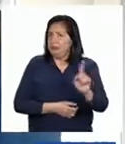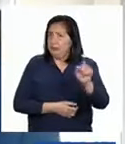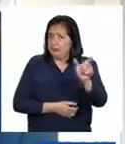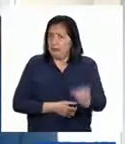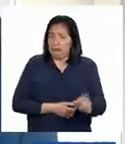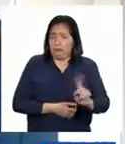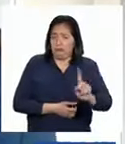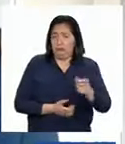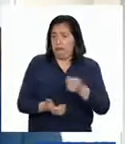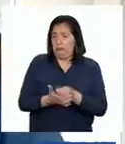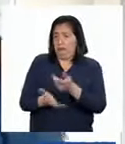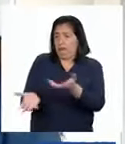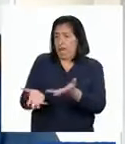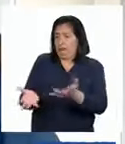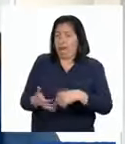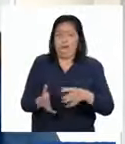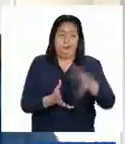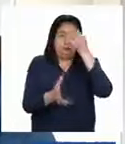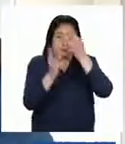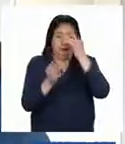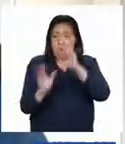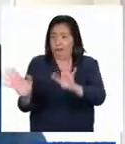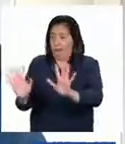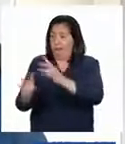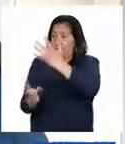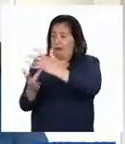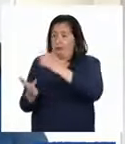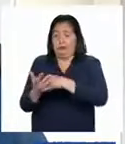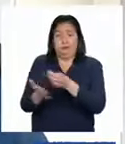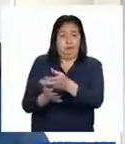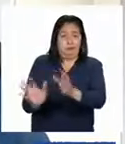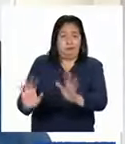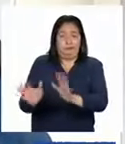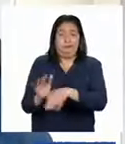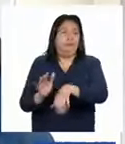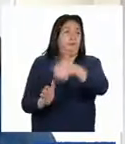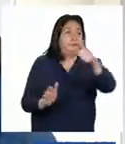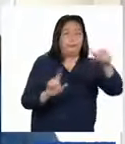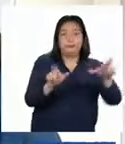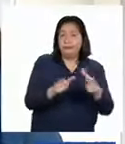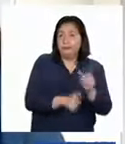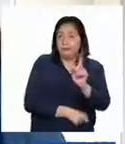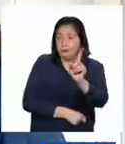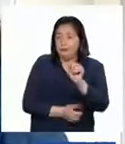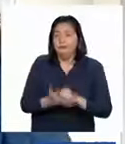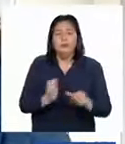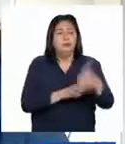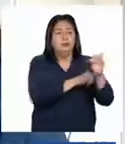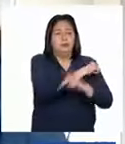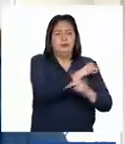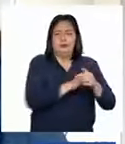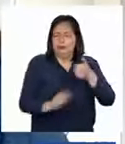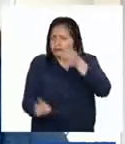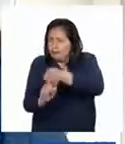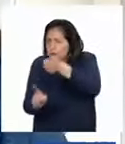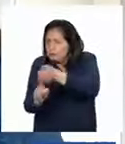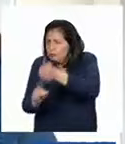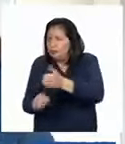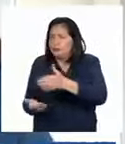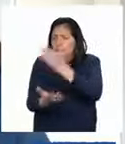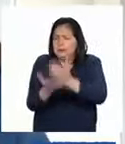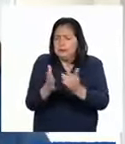necesitan comprar el conocimiento y la tecnología de fuera. Son los que ven los propios problemas del